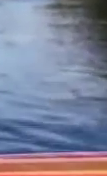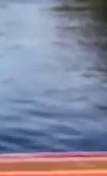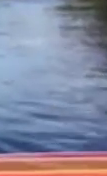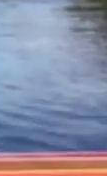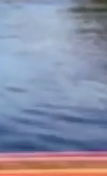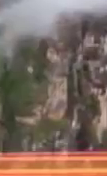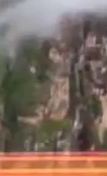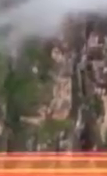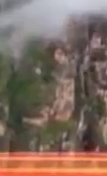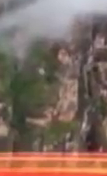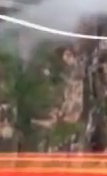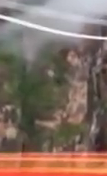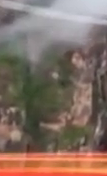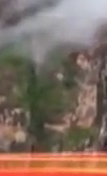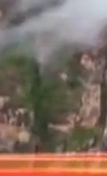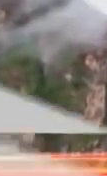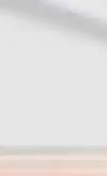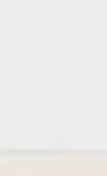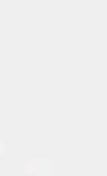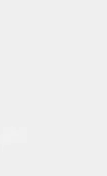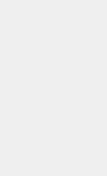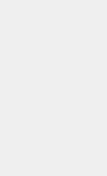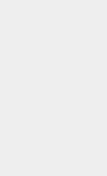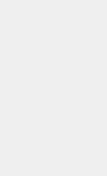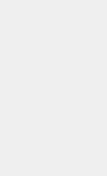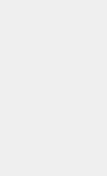sigamos haciendo más